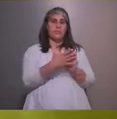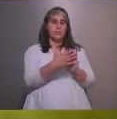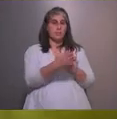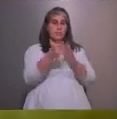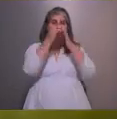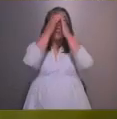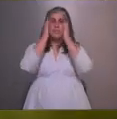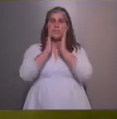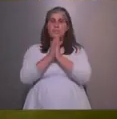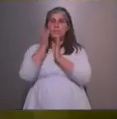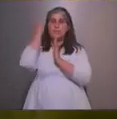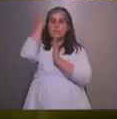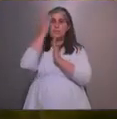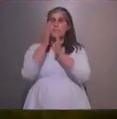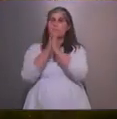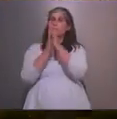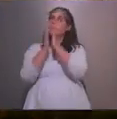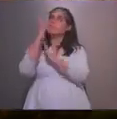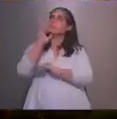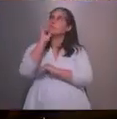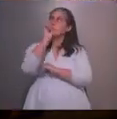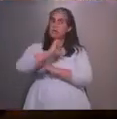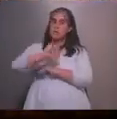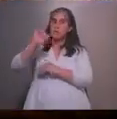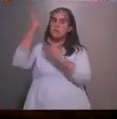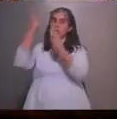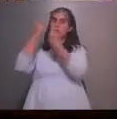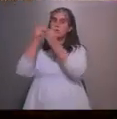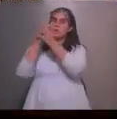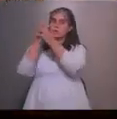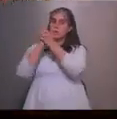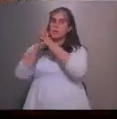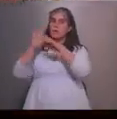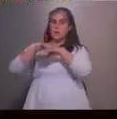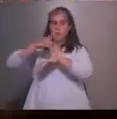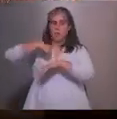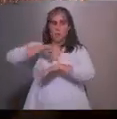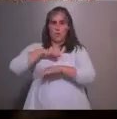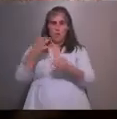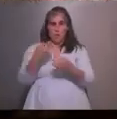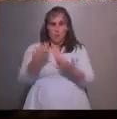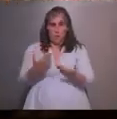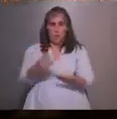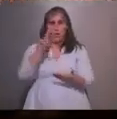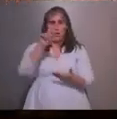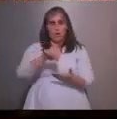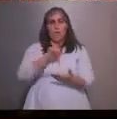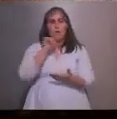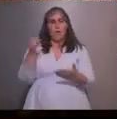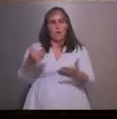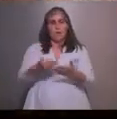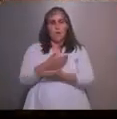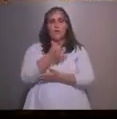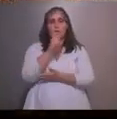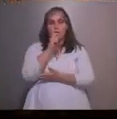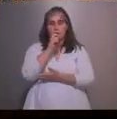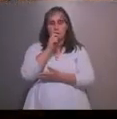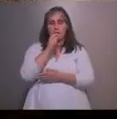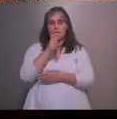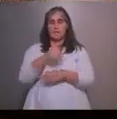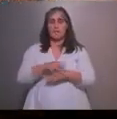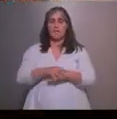Jesús. Santa María, Mãe de Dios, rogai por nós, pecadores, agora e na hora da nossa morte.